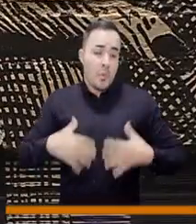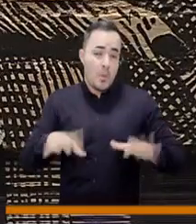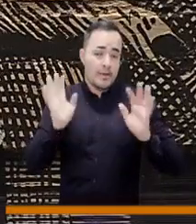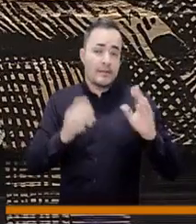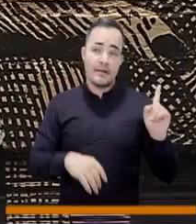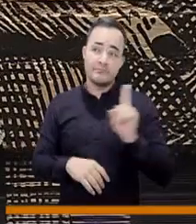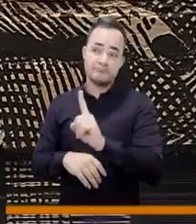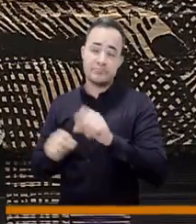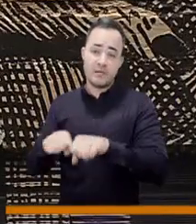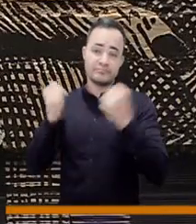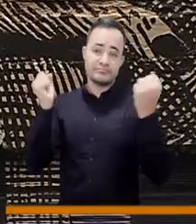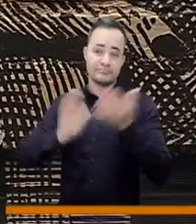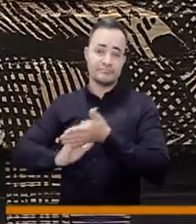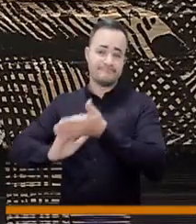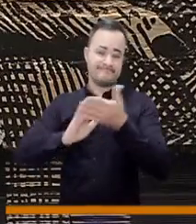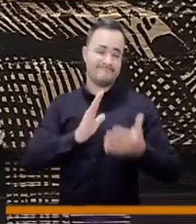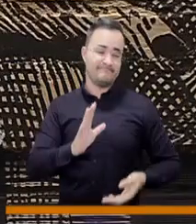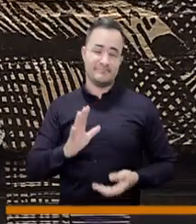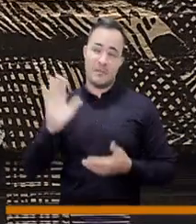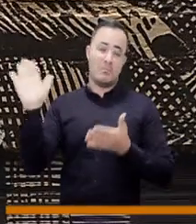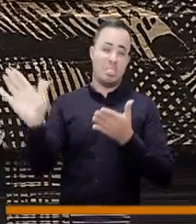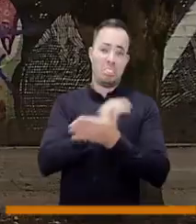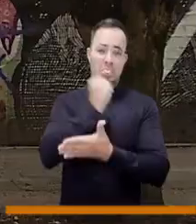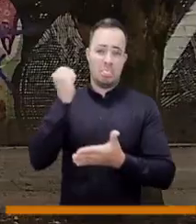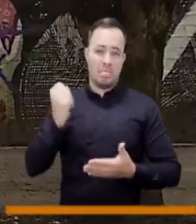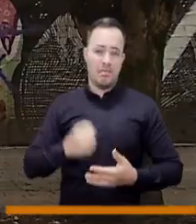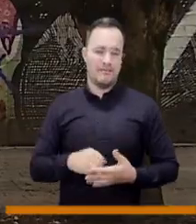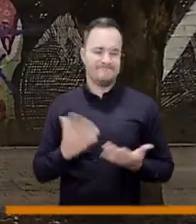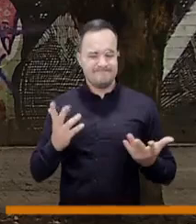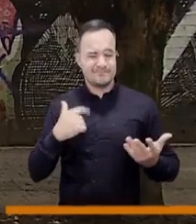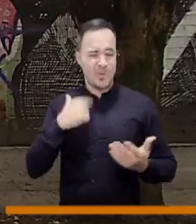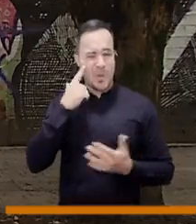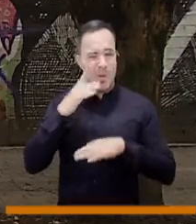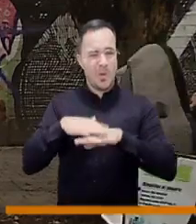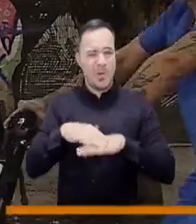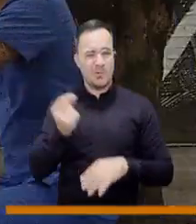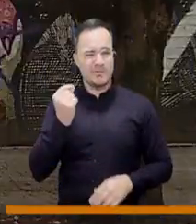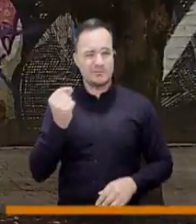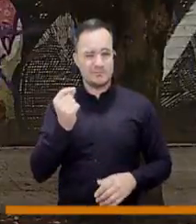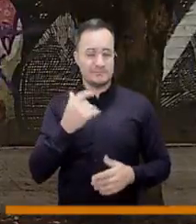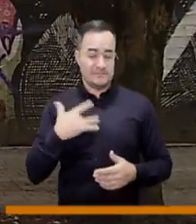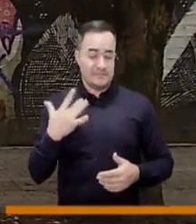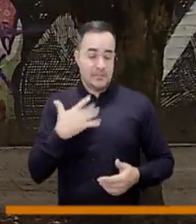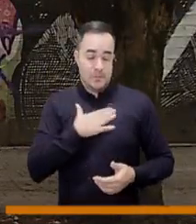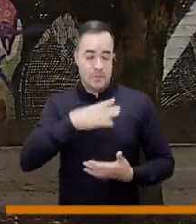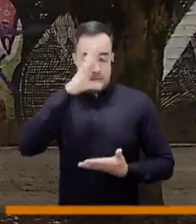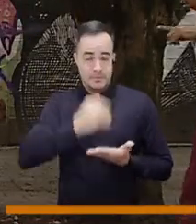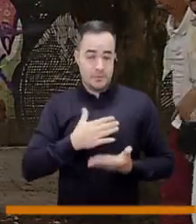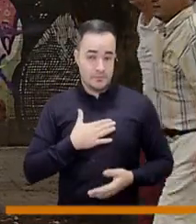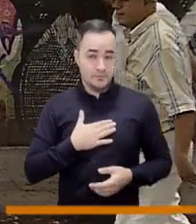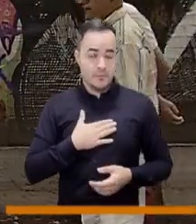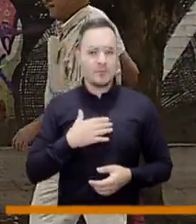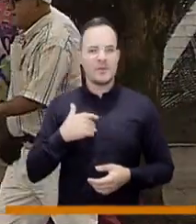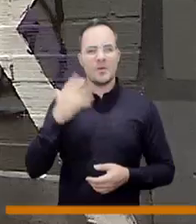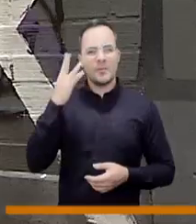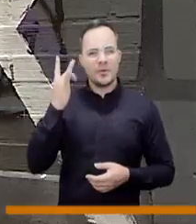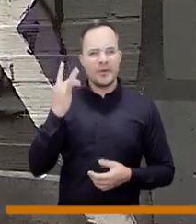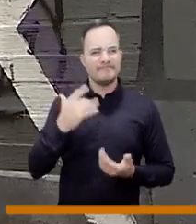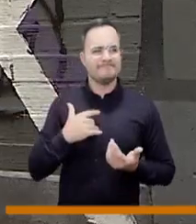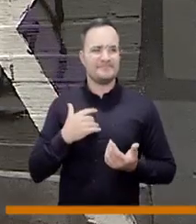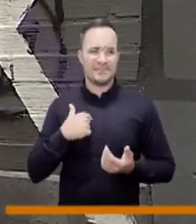persona con cualquier intención puede afectarlo. Yo pienso que el contexto es mucho más delicado en el sentido en